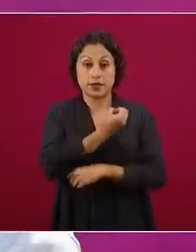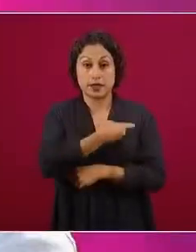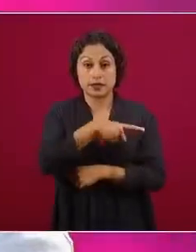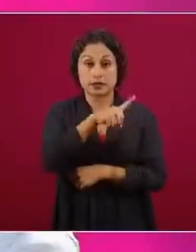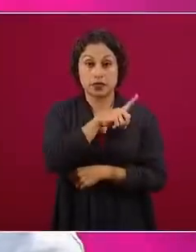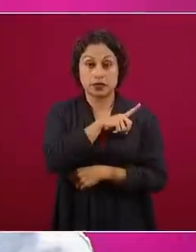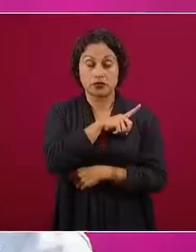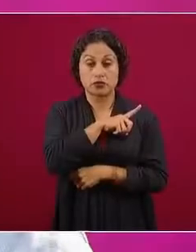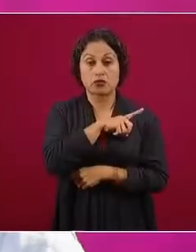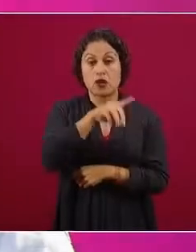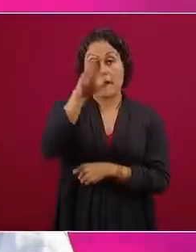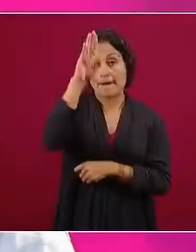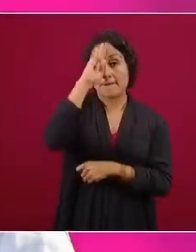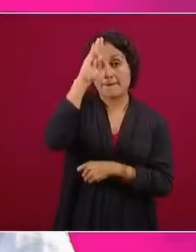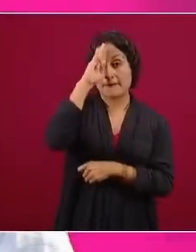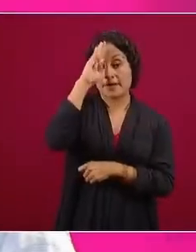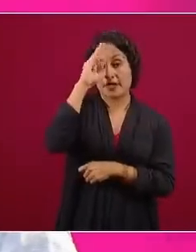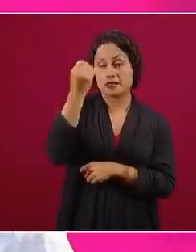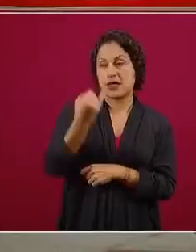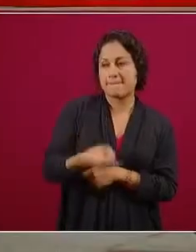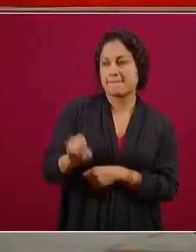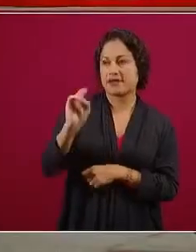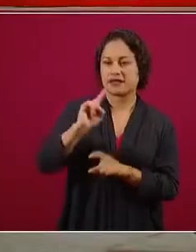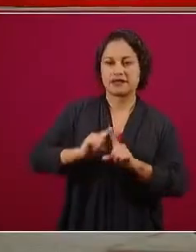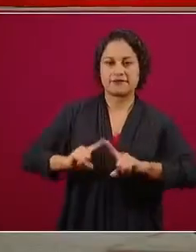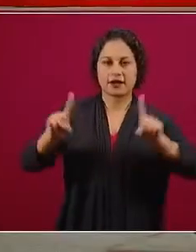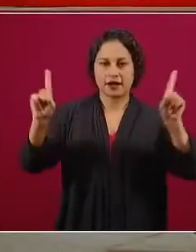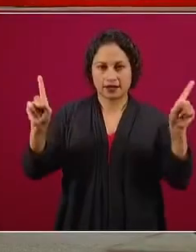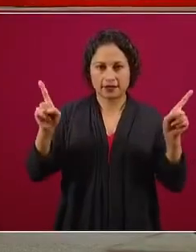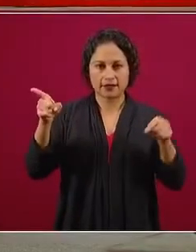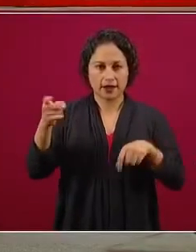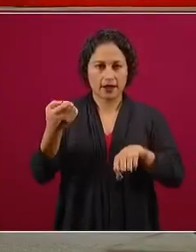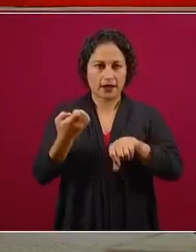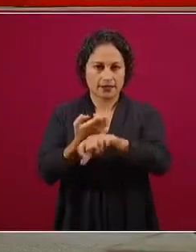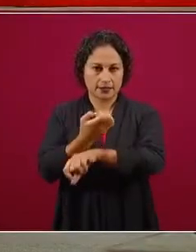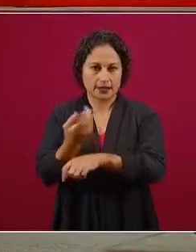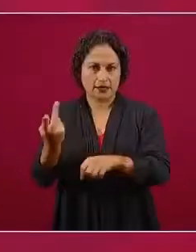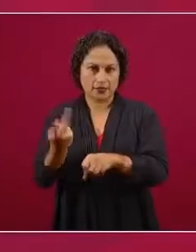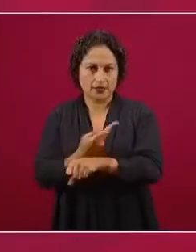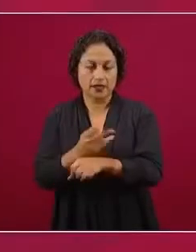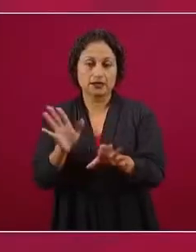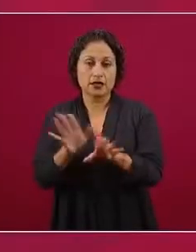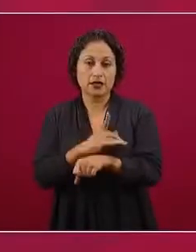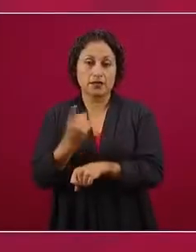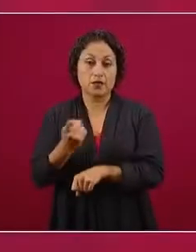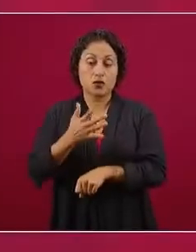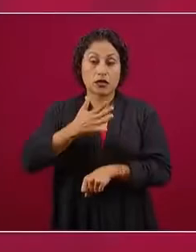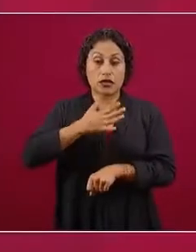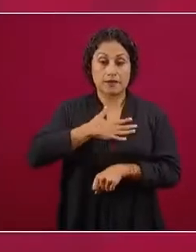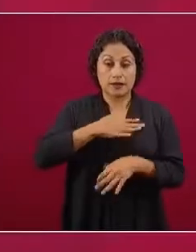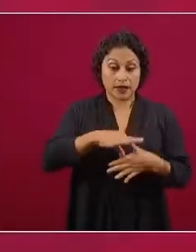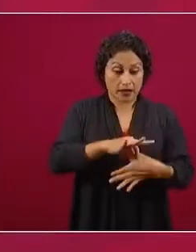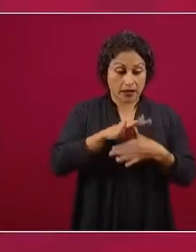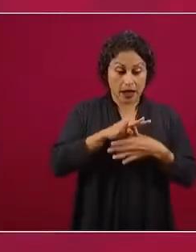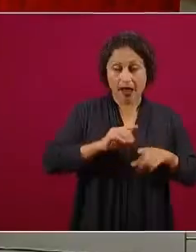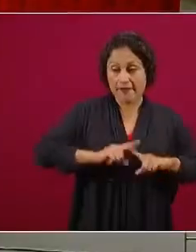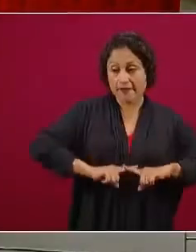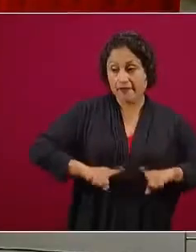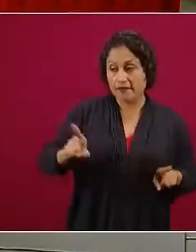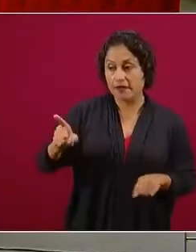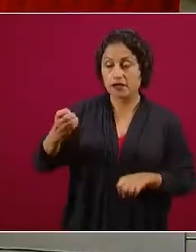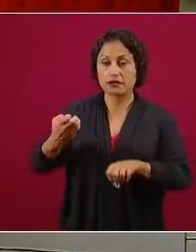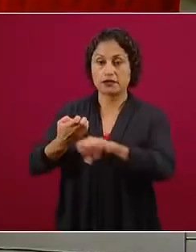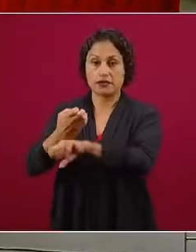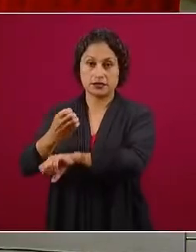la percepción general de lo que está ocurriendo en el Estado. ¿Por qué razón? Por lo que están viendo en su realidad inmediata. Esto es